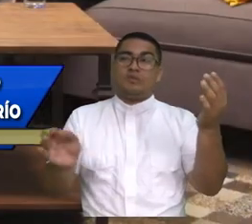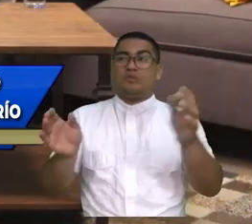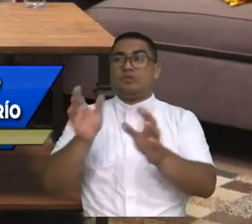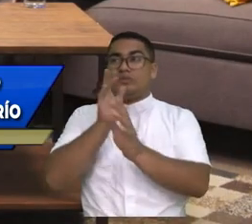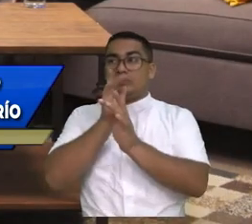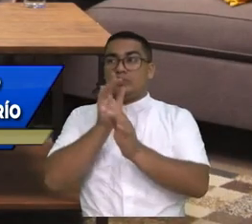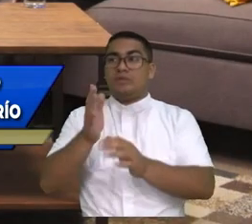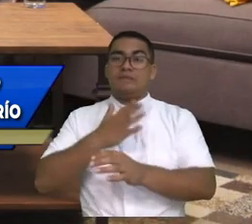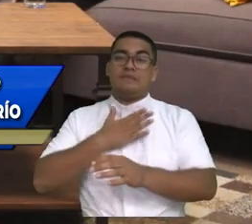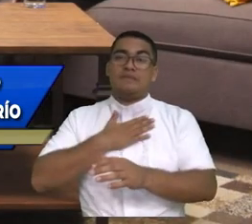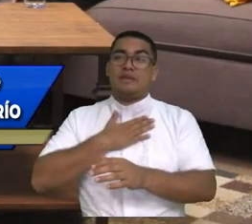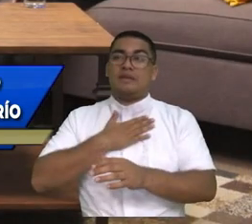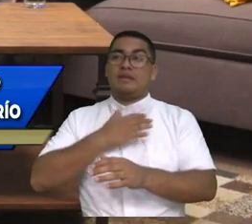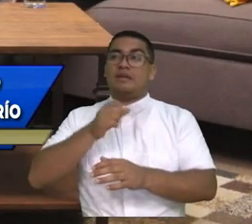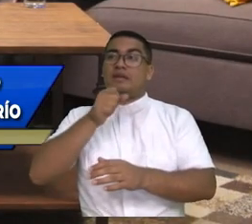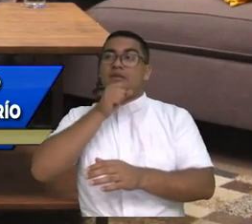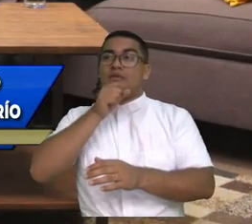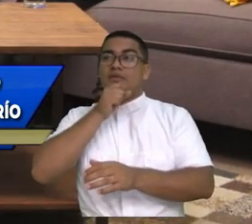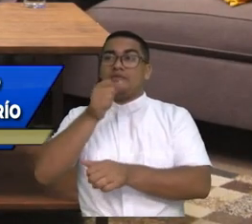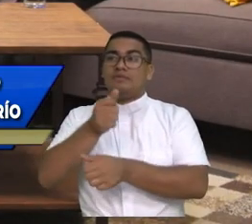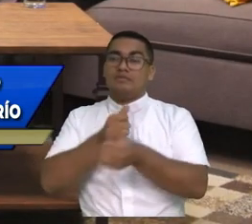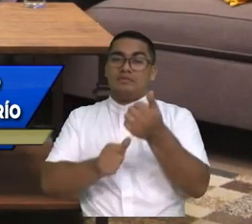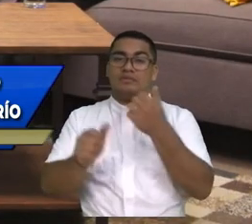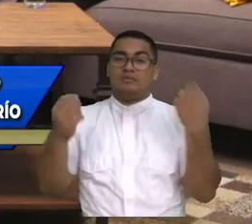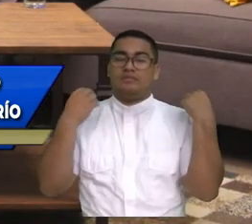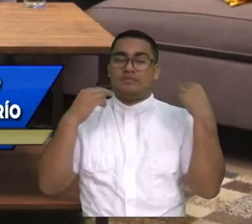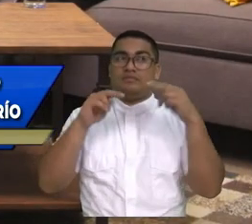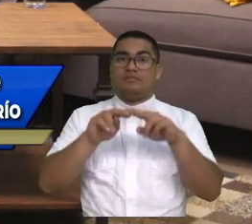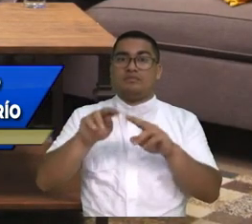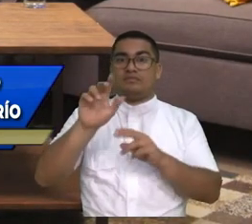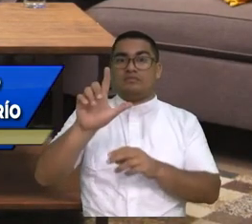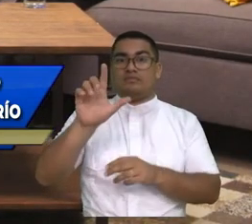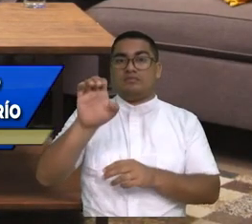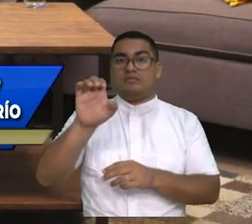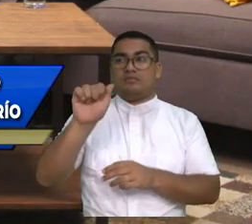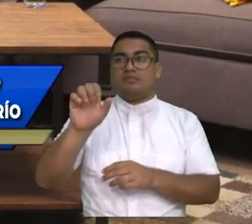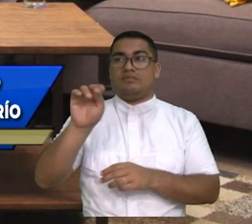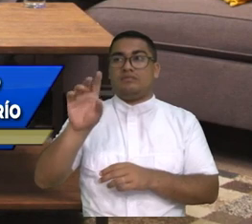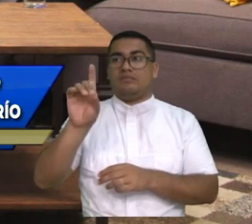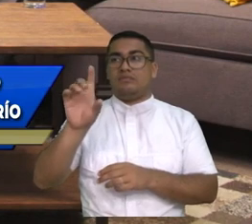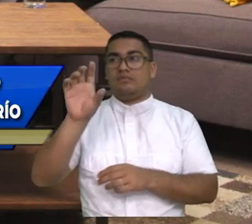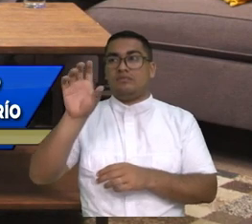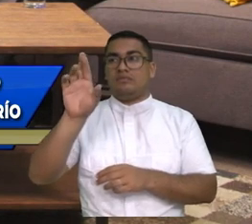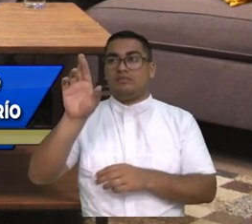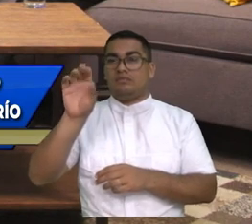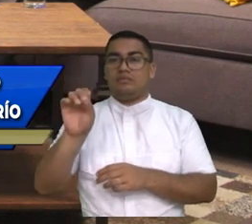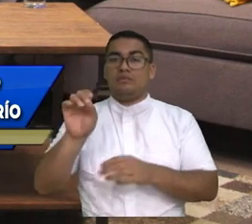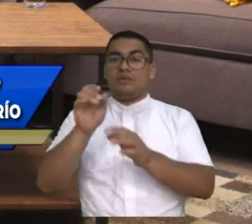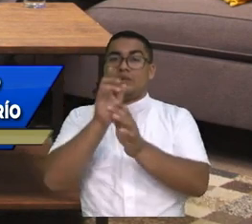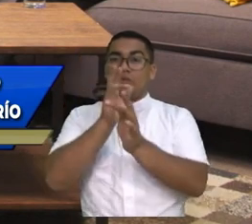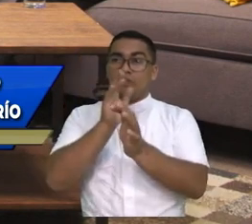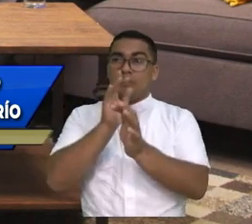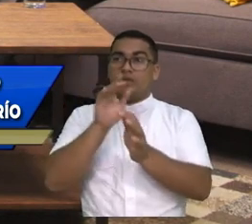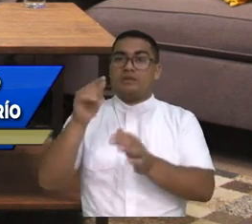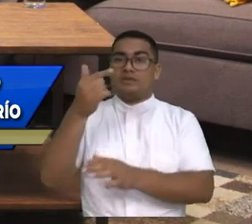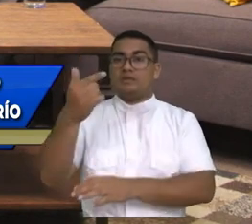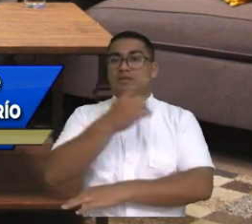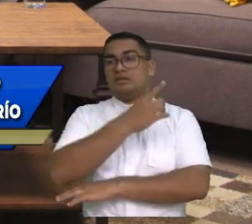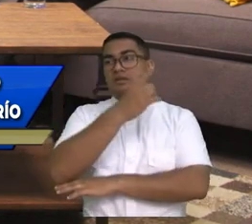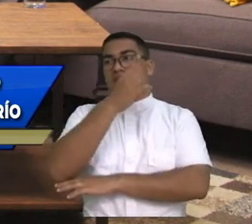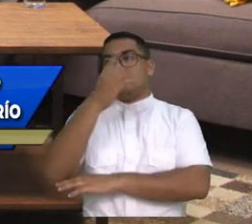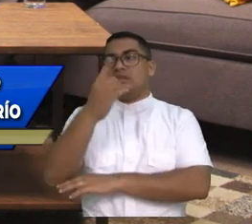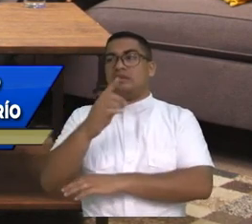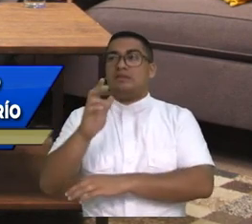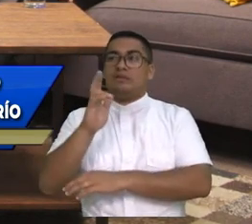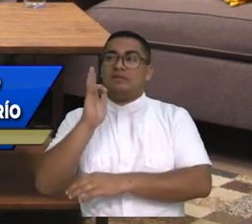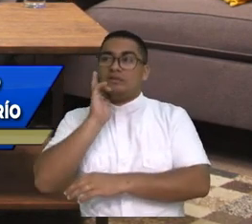ahí porque mi bisabuelo, el okay. maestro Leandro Delgado González, era uno de los clarinetistas que tocó en los 7 días de la vela de Rubén Darío.